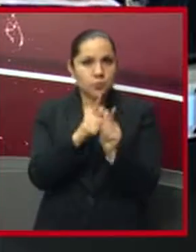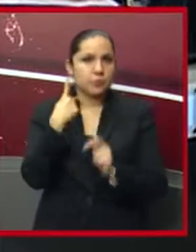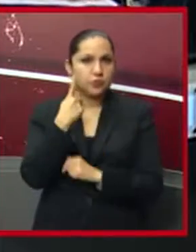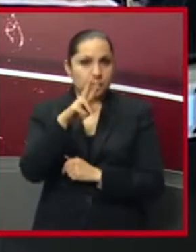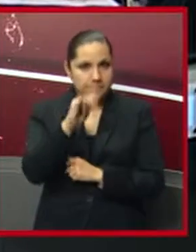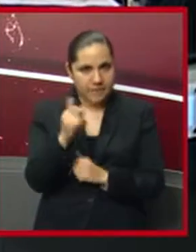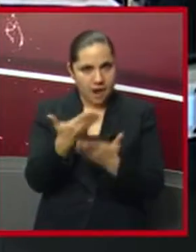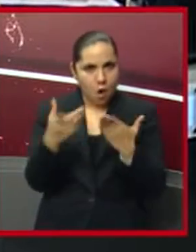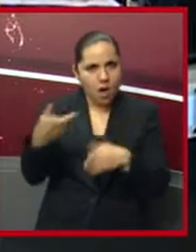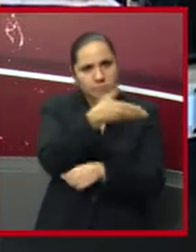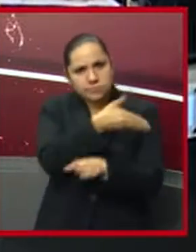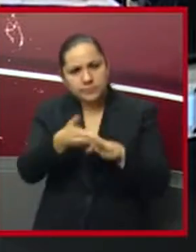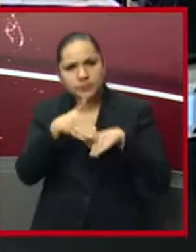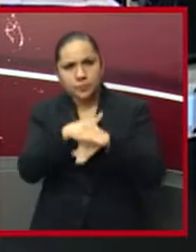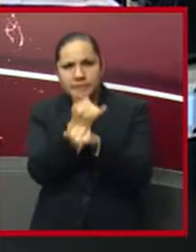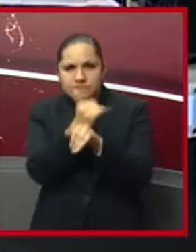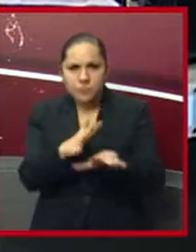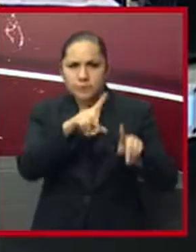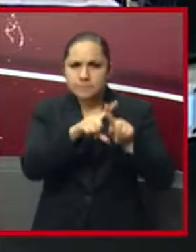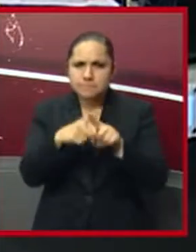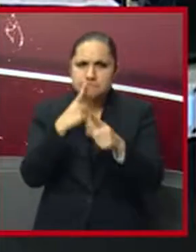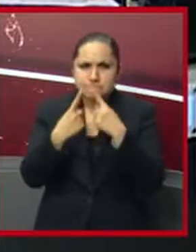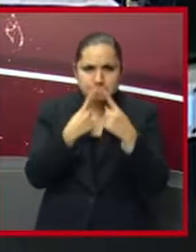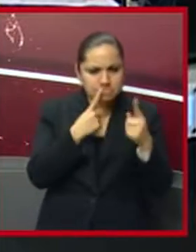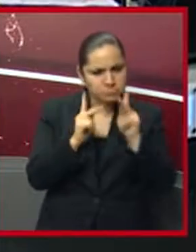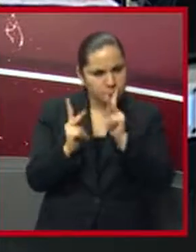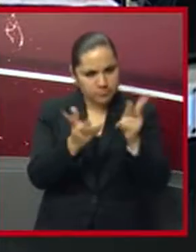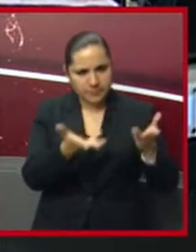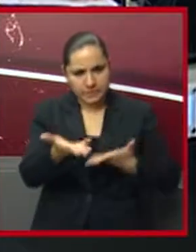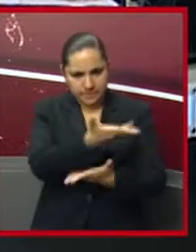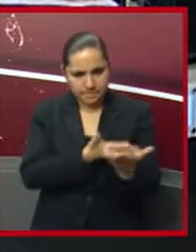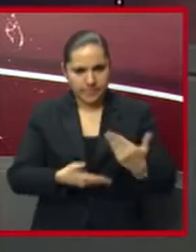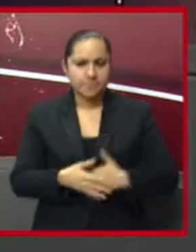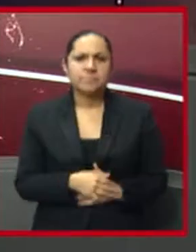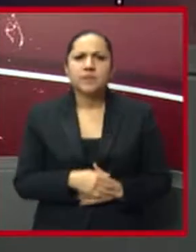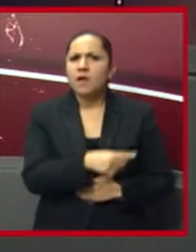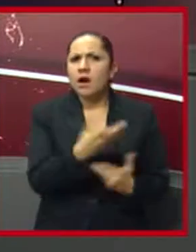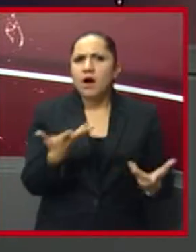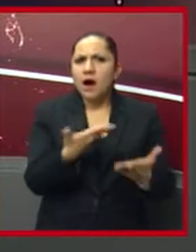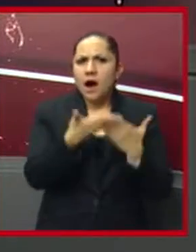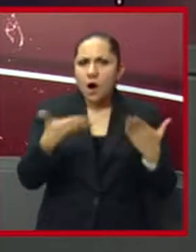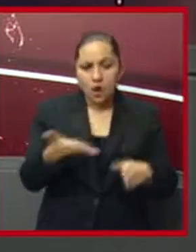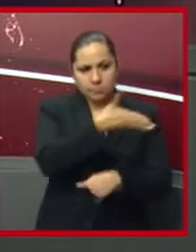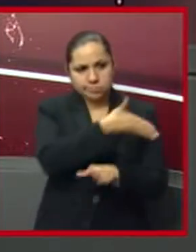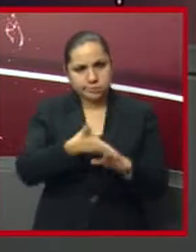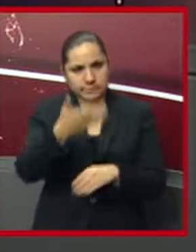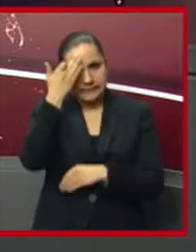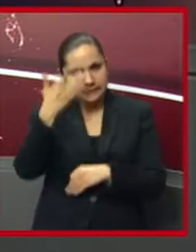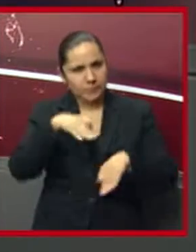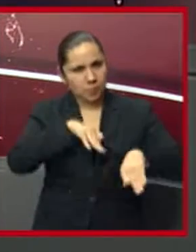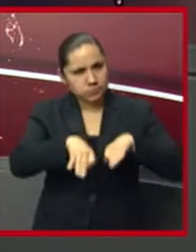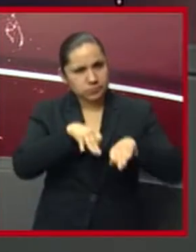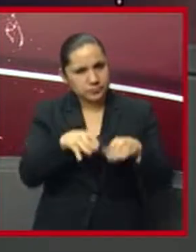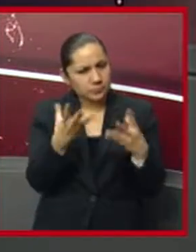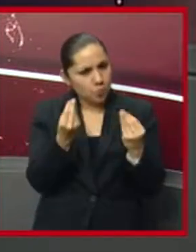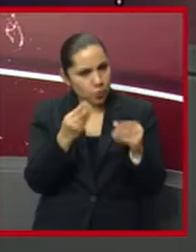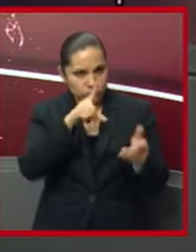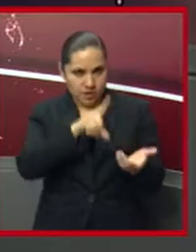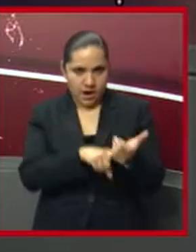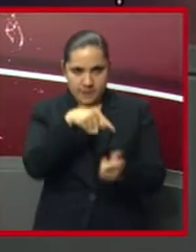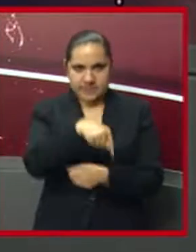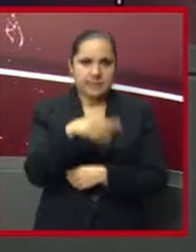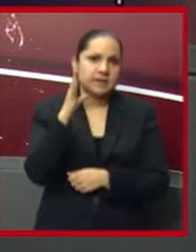gracias, al contrario, muchas gracias por la invitación y muy honrado de estar aquí con ustedes. Está concluyendo un intenso periodo de trabajo acá en la Cámara de Diputados,